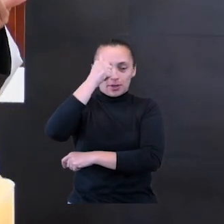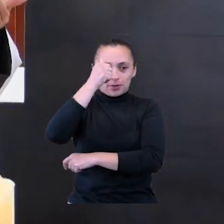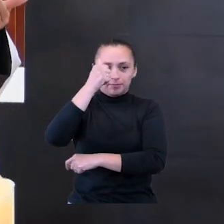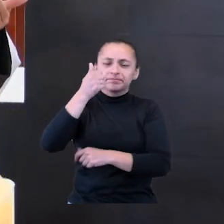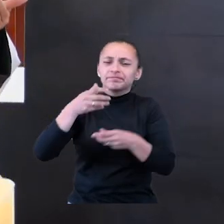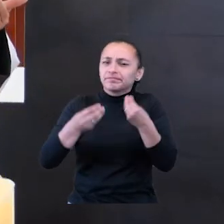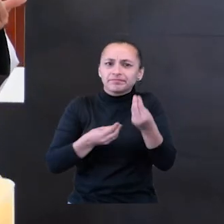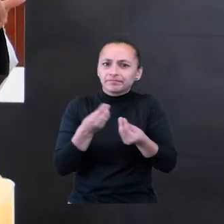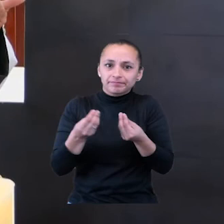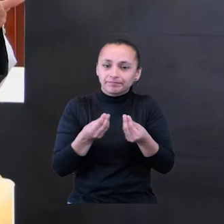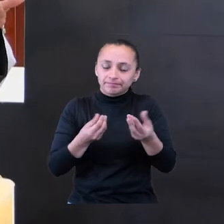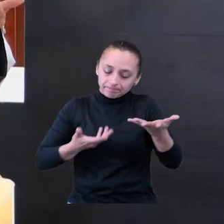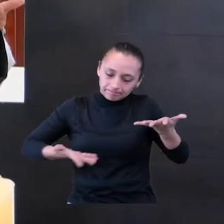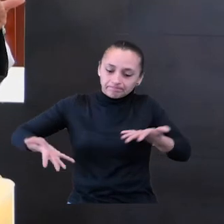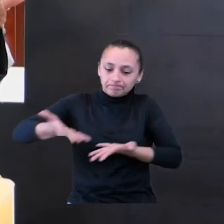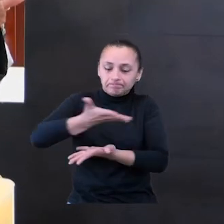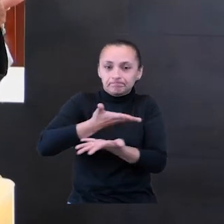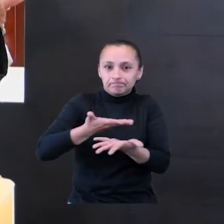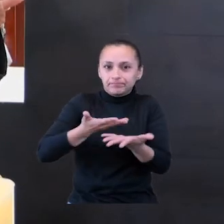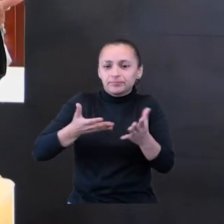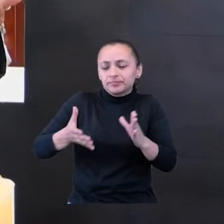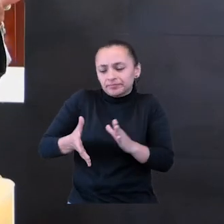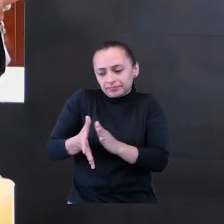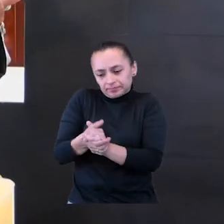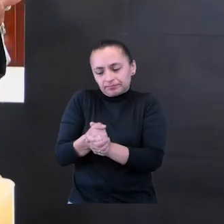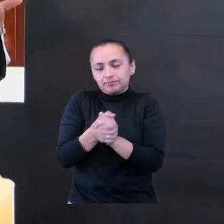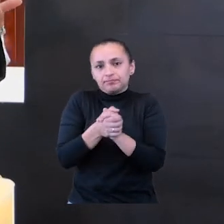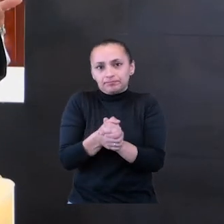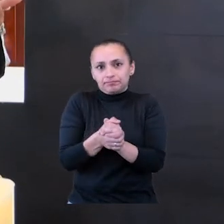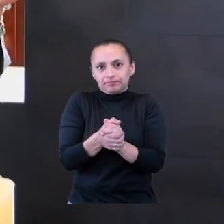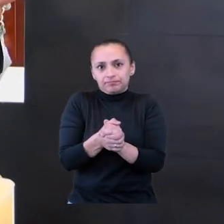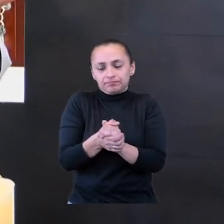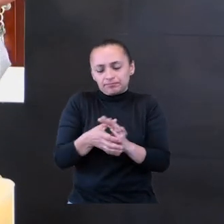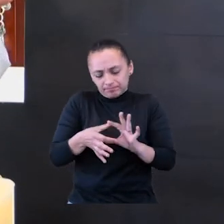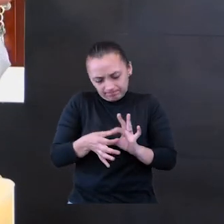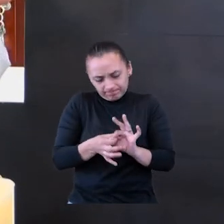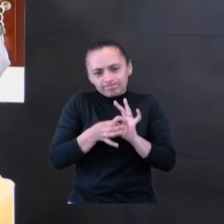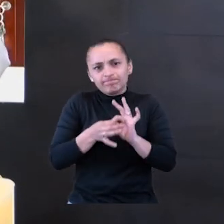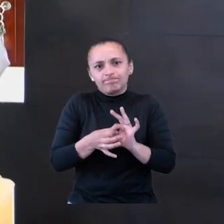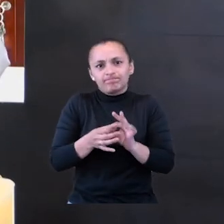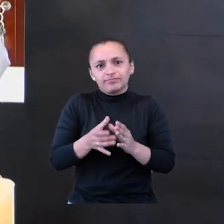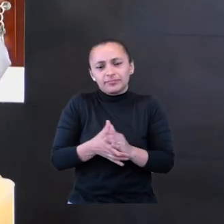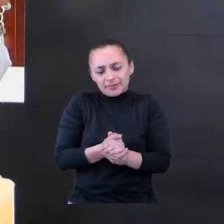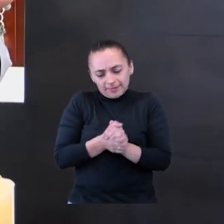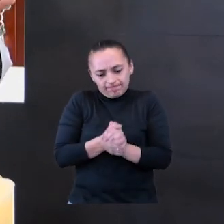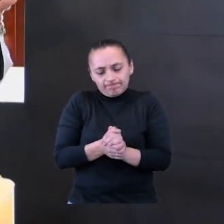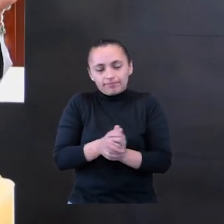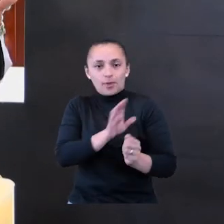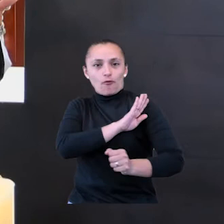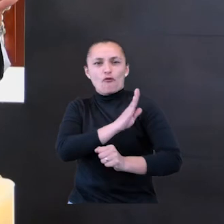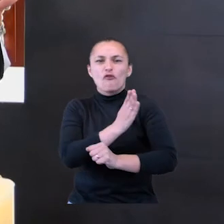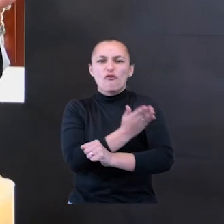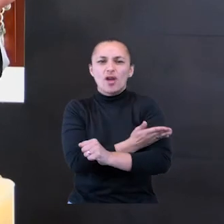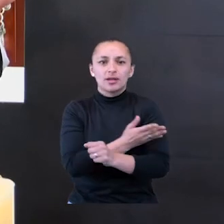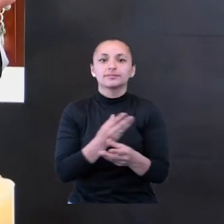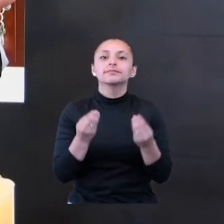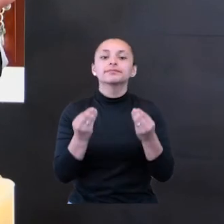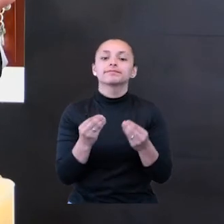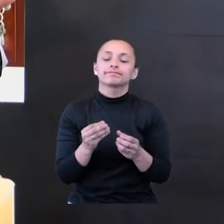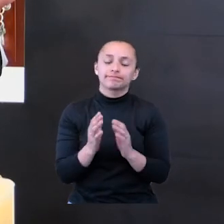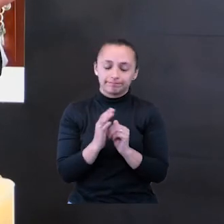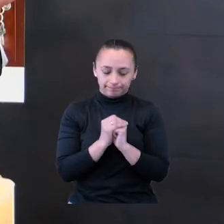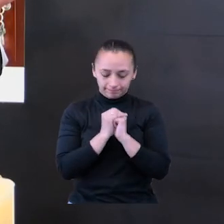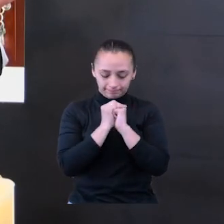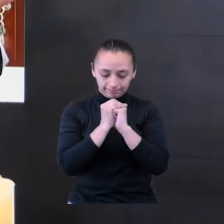domingo vamos a agarrarnos de las manos vamos a unir nuestra fuerza para